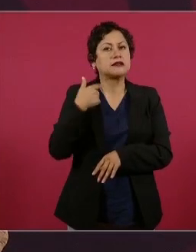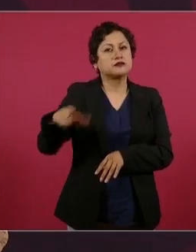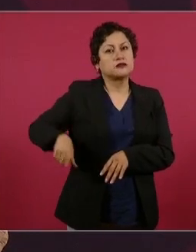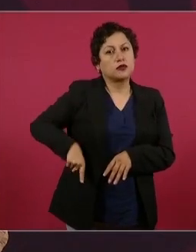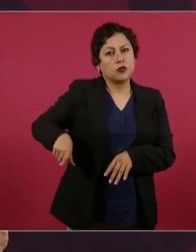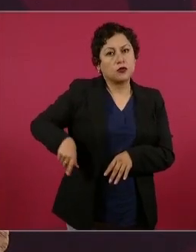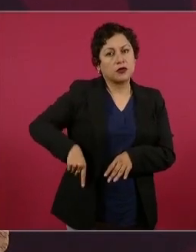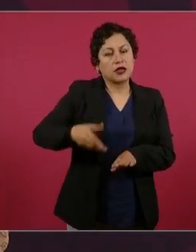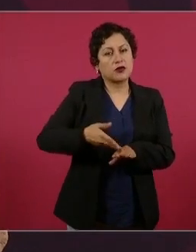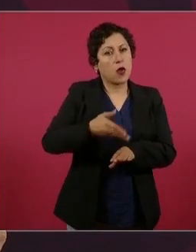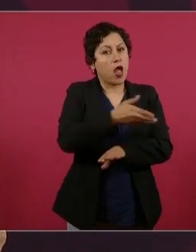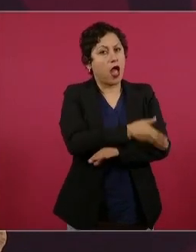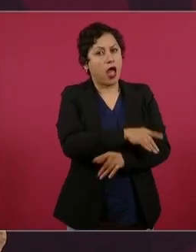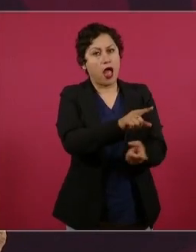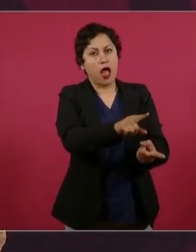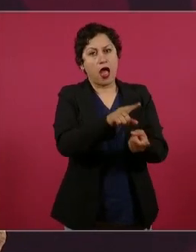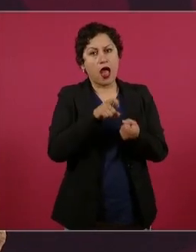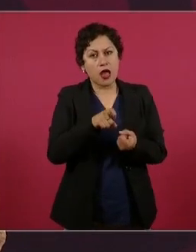cobraban